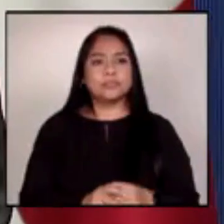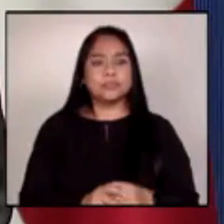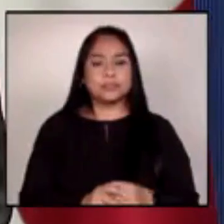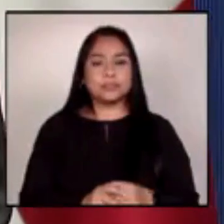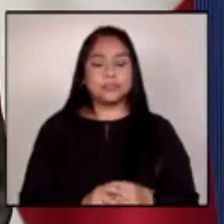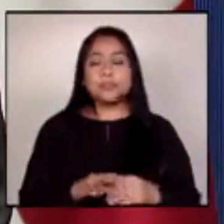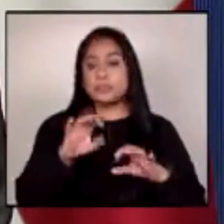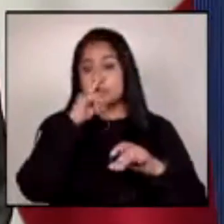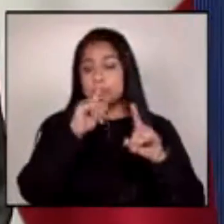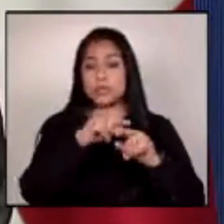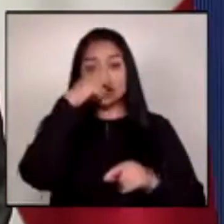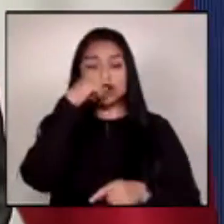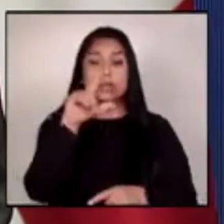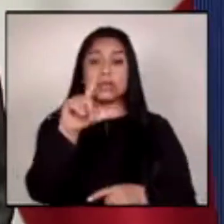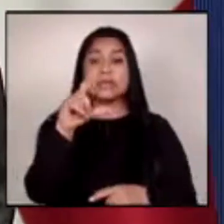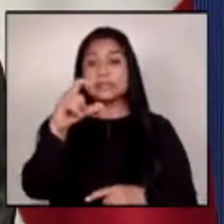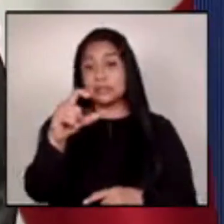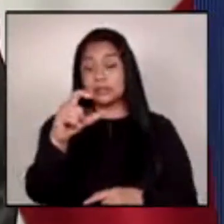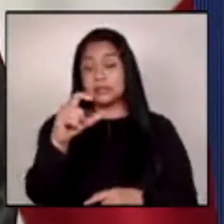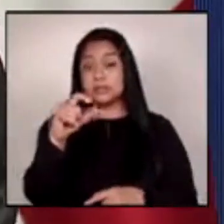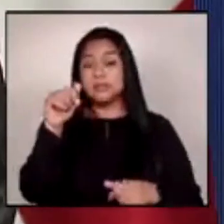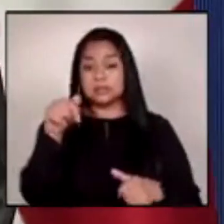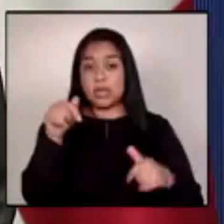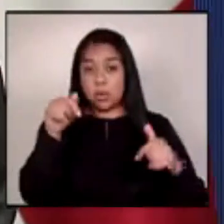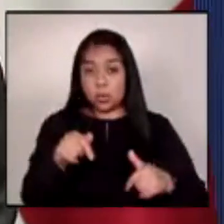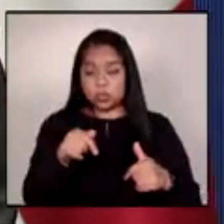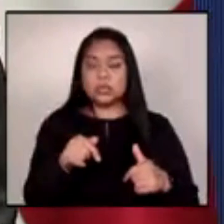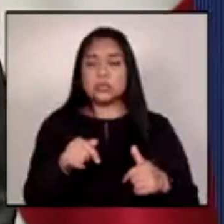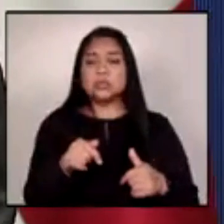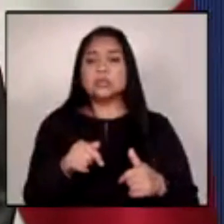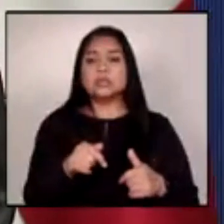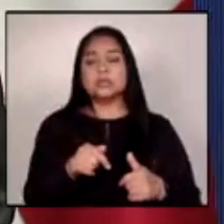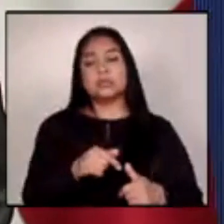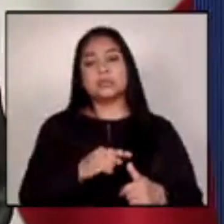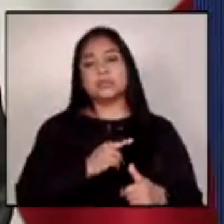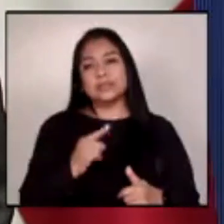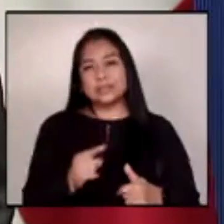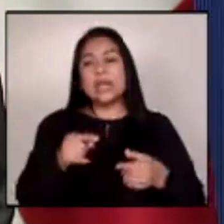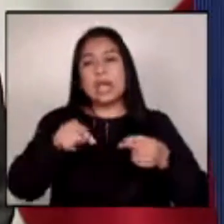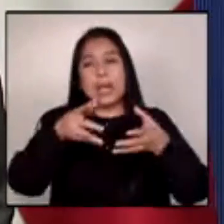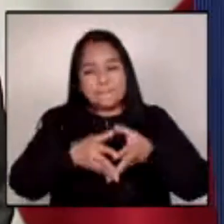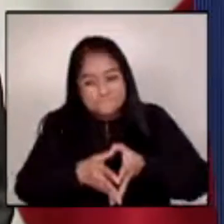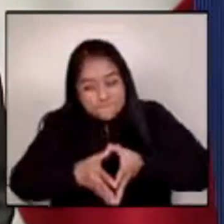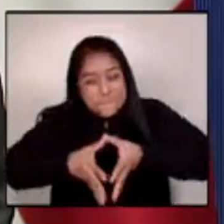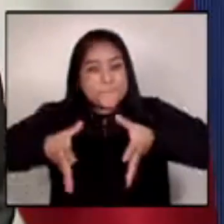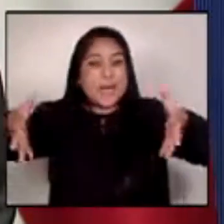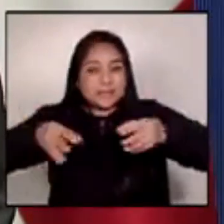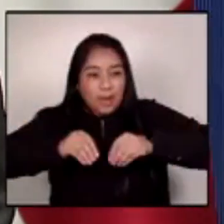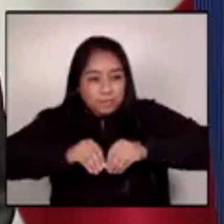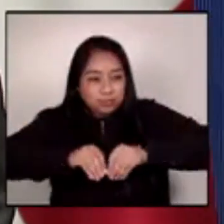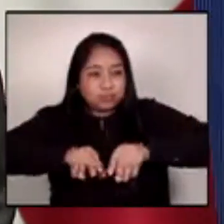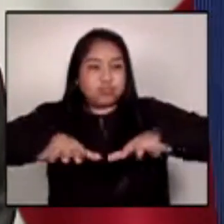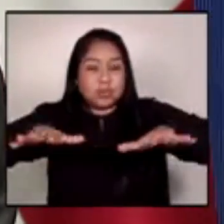El Tratado de Libre Comercio ahorita está ampliando su alcance a